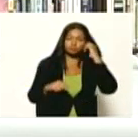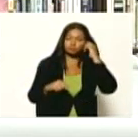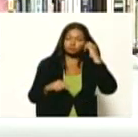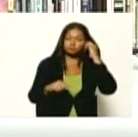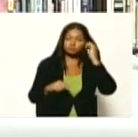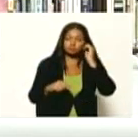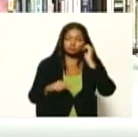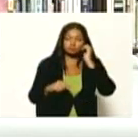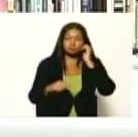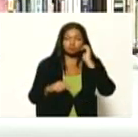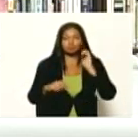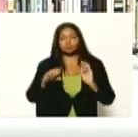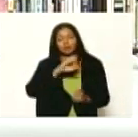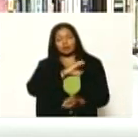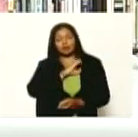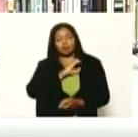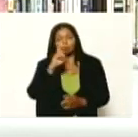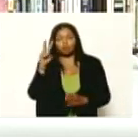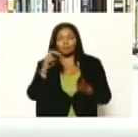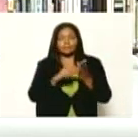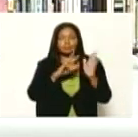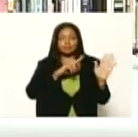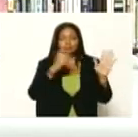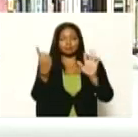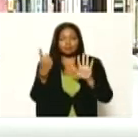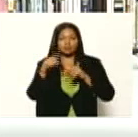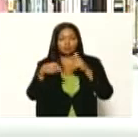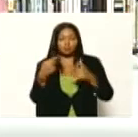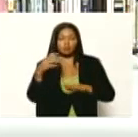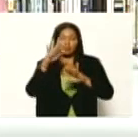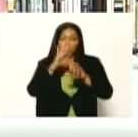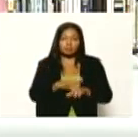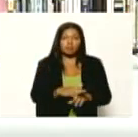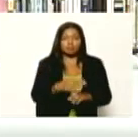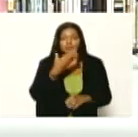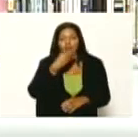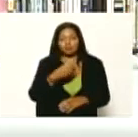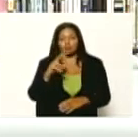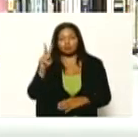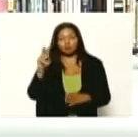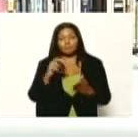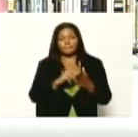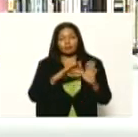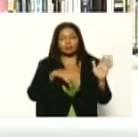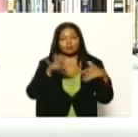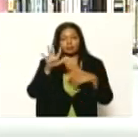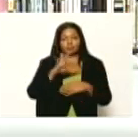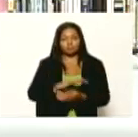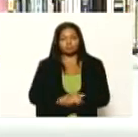enero 2016, después de la derrota de diciembre de 2015,